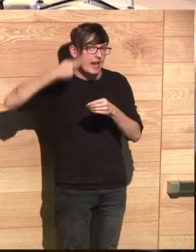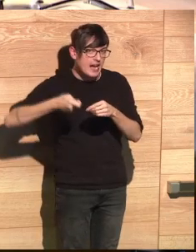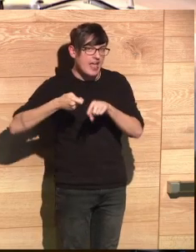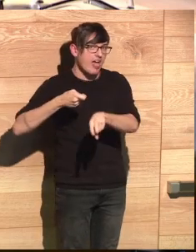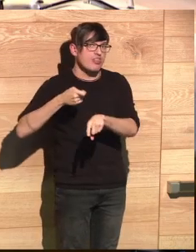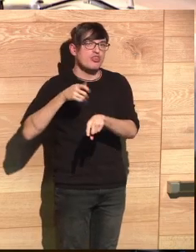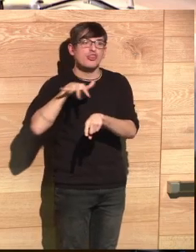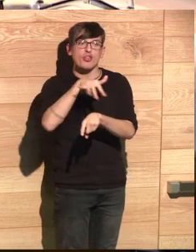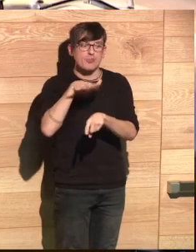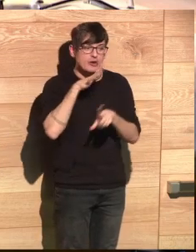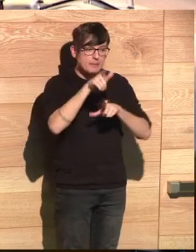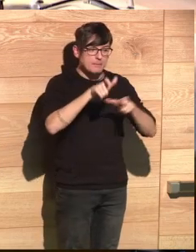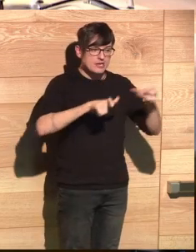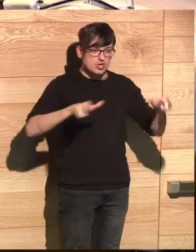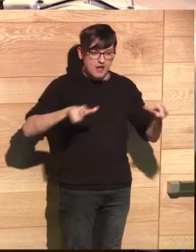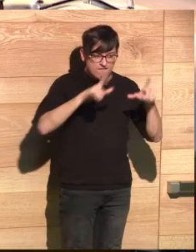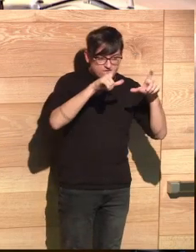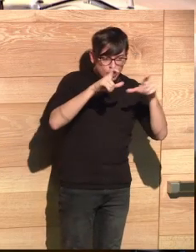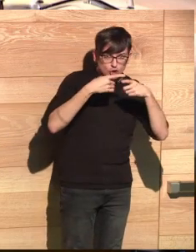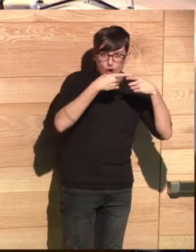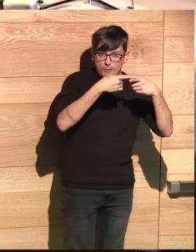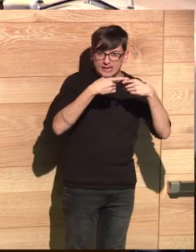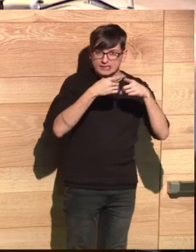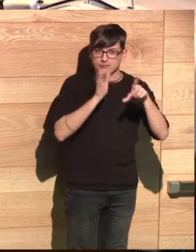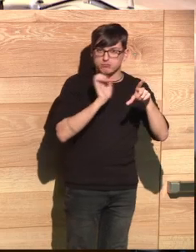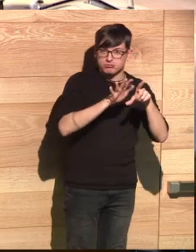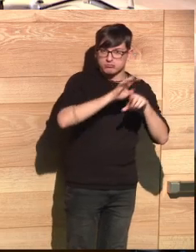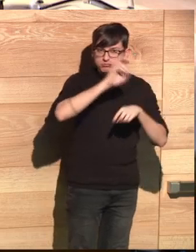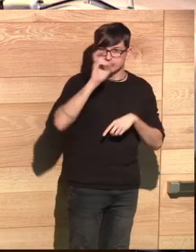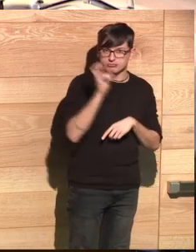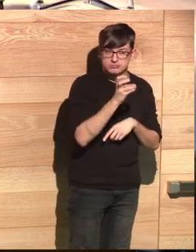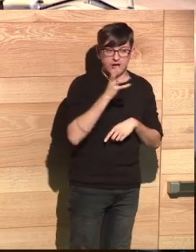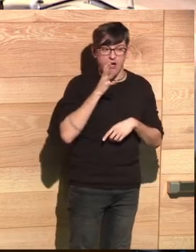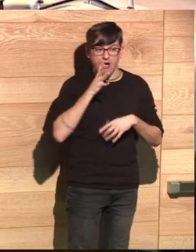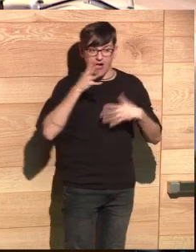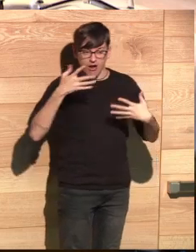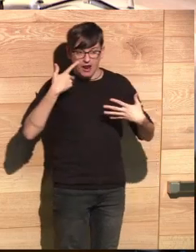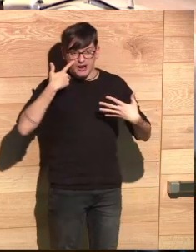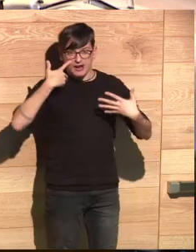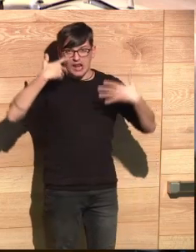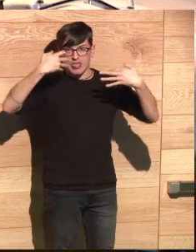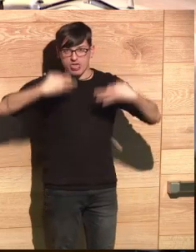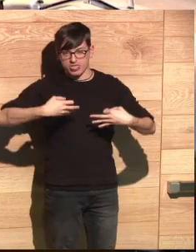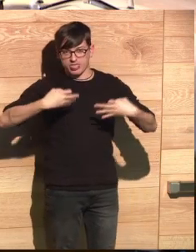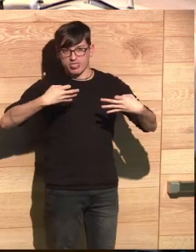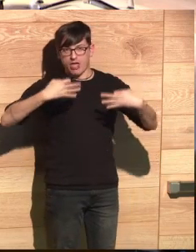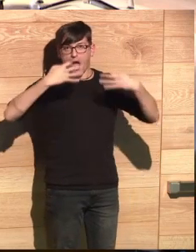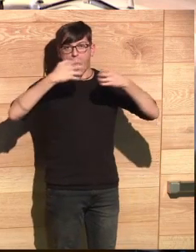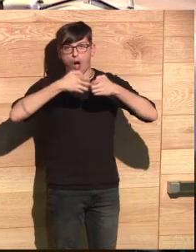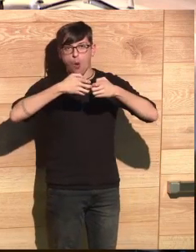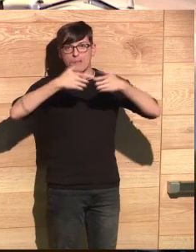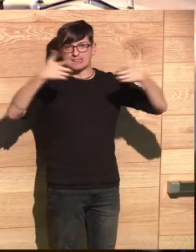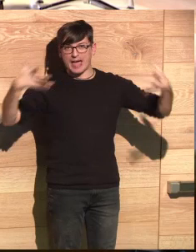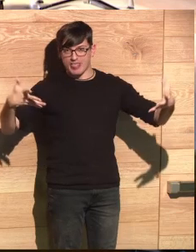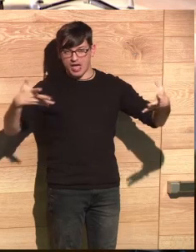compartía fotos y cosas. Ya no solamente realidad virtual, sino ahora viene realidad aumentada, ¿no? Lo veíamos con Pokémon